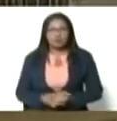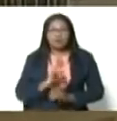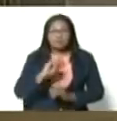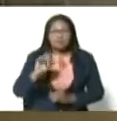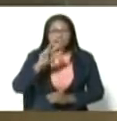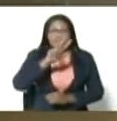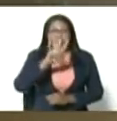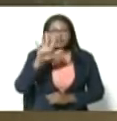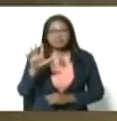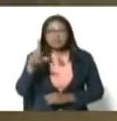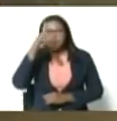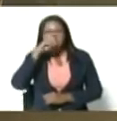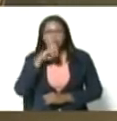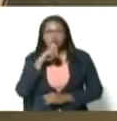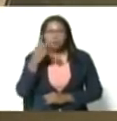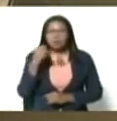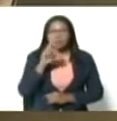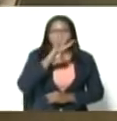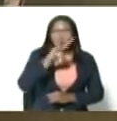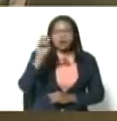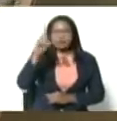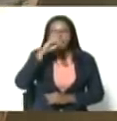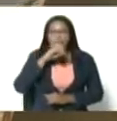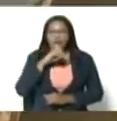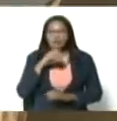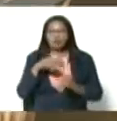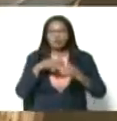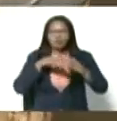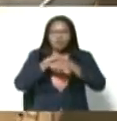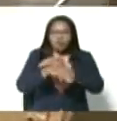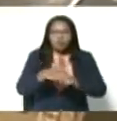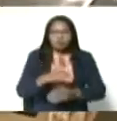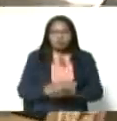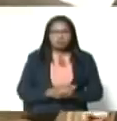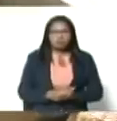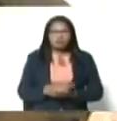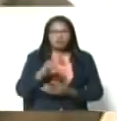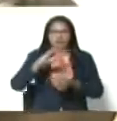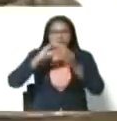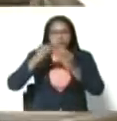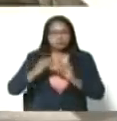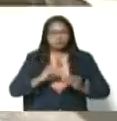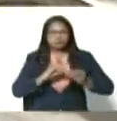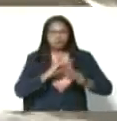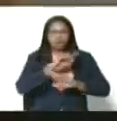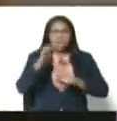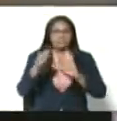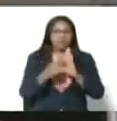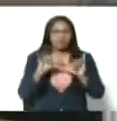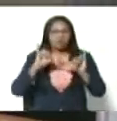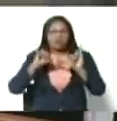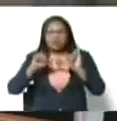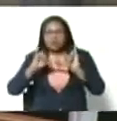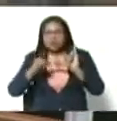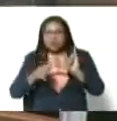años, pero este que está aquí tiene 40 años, presidente. Este es un tren totalmente recuperado por la Ingeniería